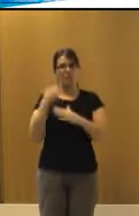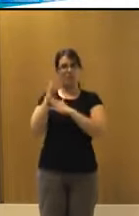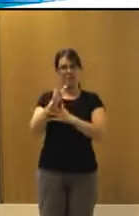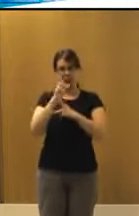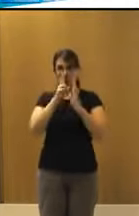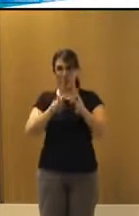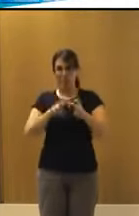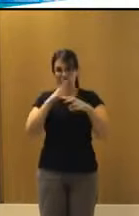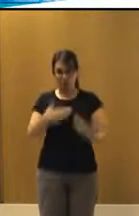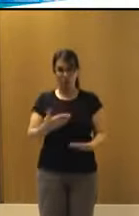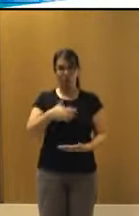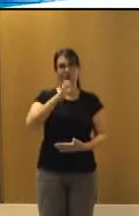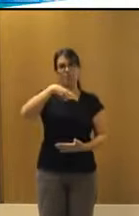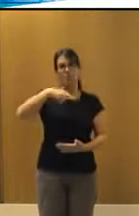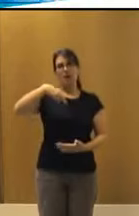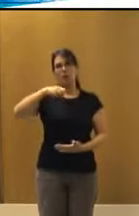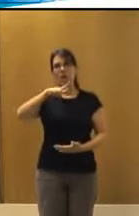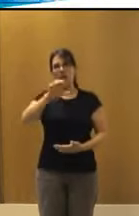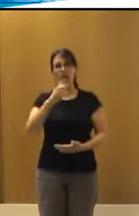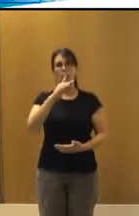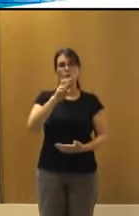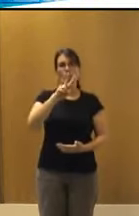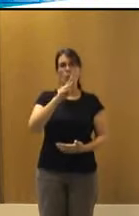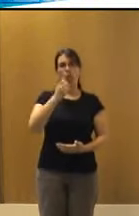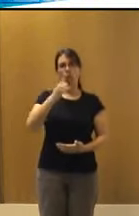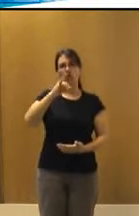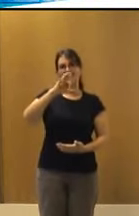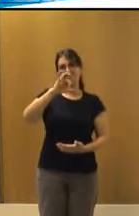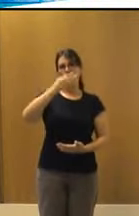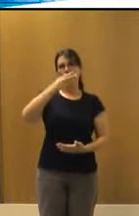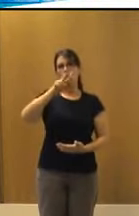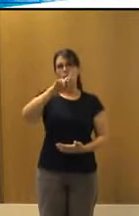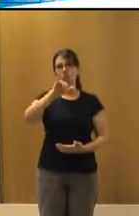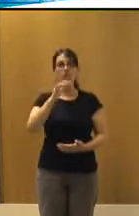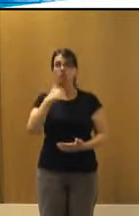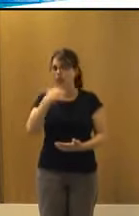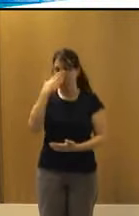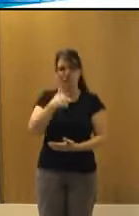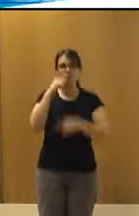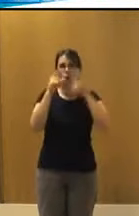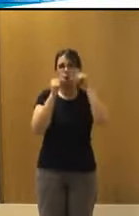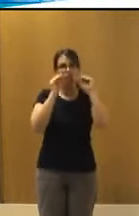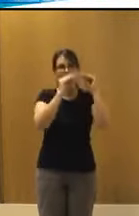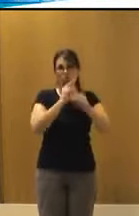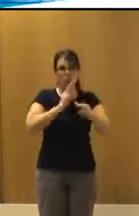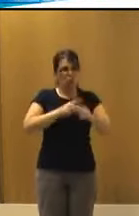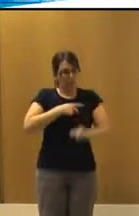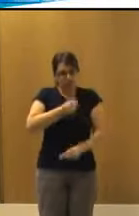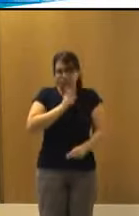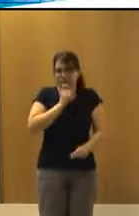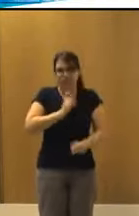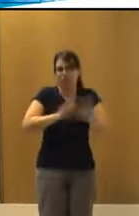esta investigación tenemos a Emmanuel Dubois-Bury. Yo no sé pronunciar tu nombre, es muy